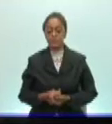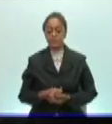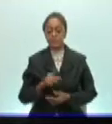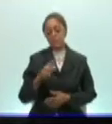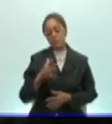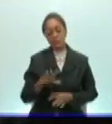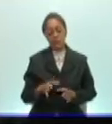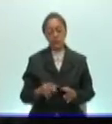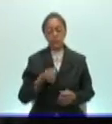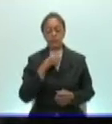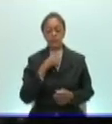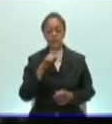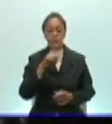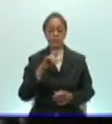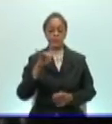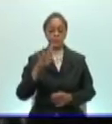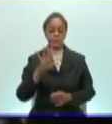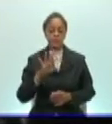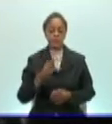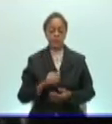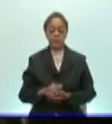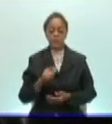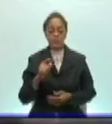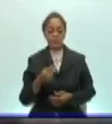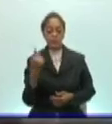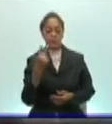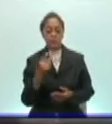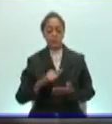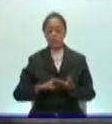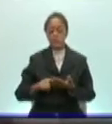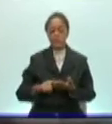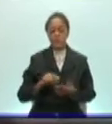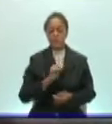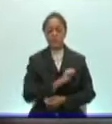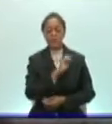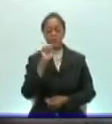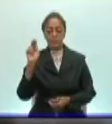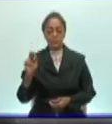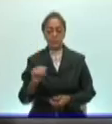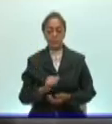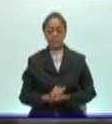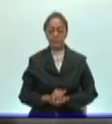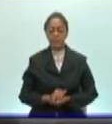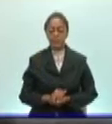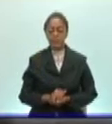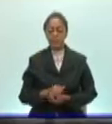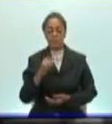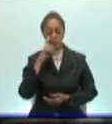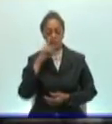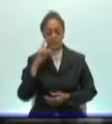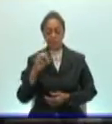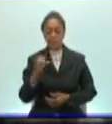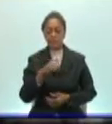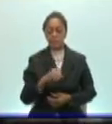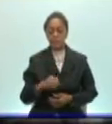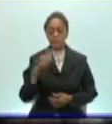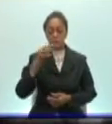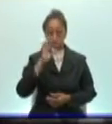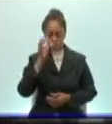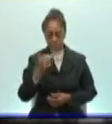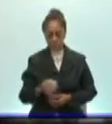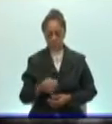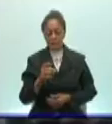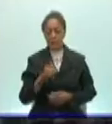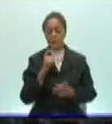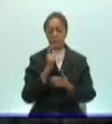Mediados de enero del 59, a solo 2 semanas de la victoria rebelde, finaliza la Operación Verdad, que enfrenta